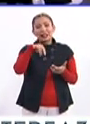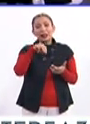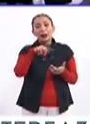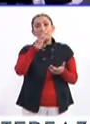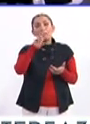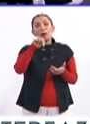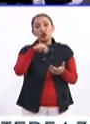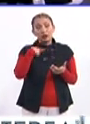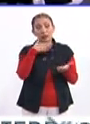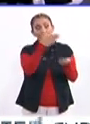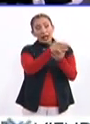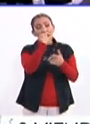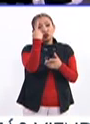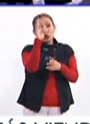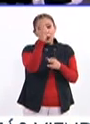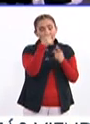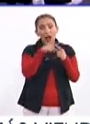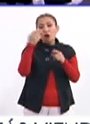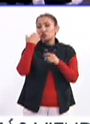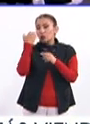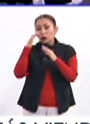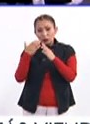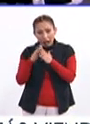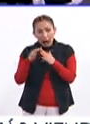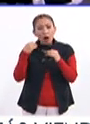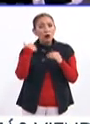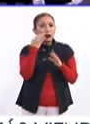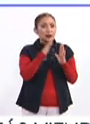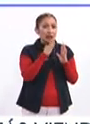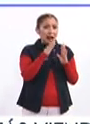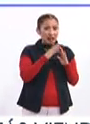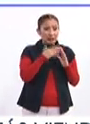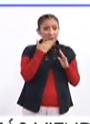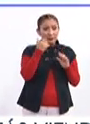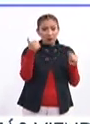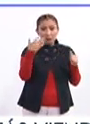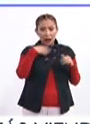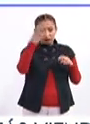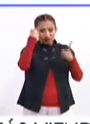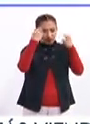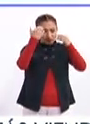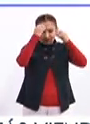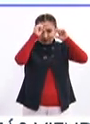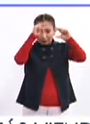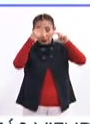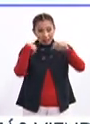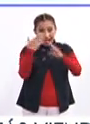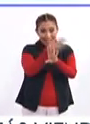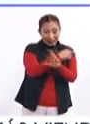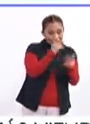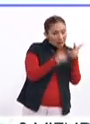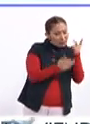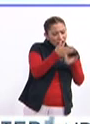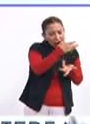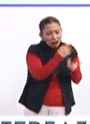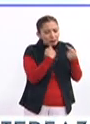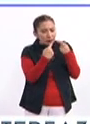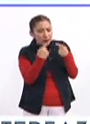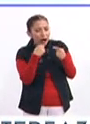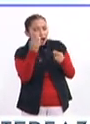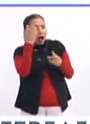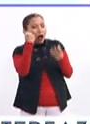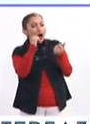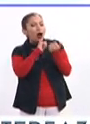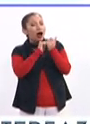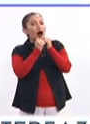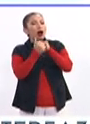a casa, regresa a universidad y regresa con mucho más habilidades potenciadas. ¿Por qué? Porque a partir de la discusión y del diálogo, justamente lo que